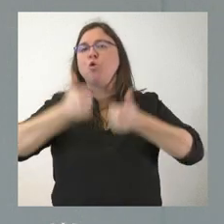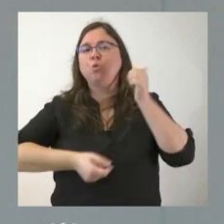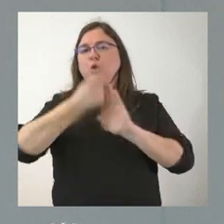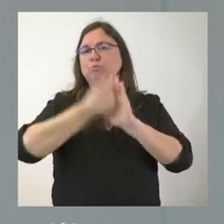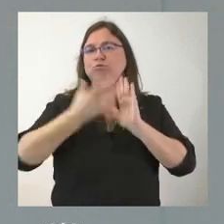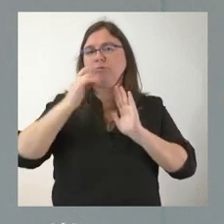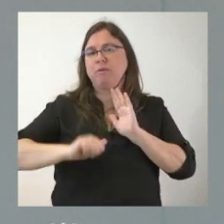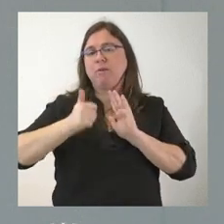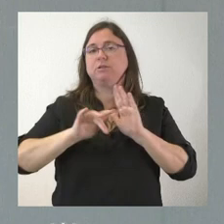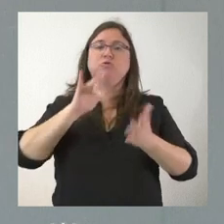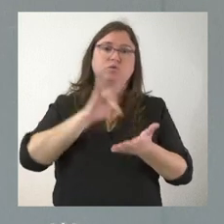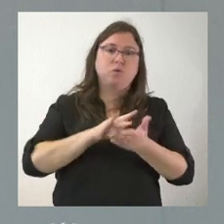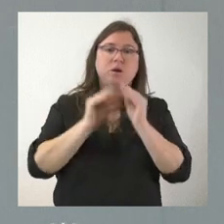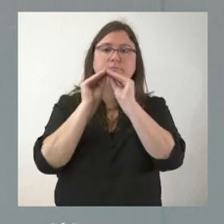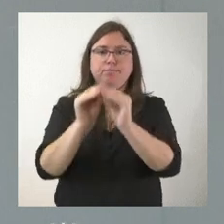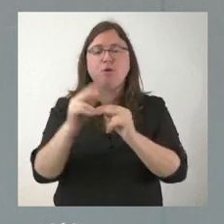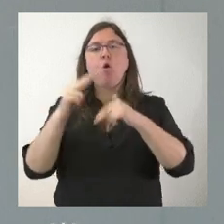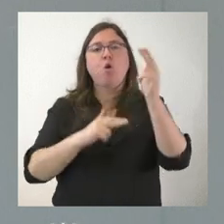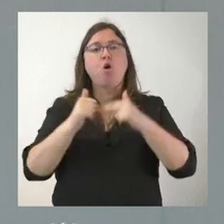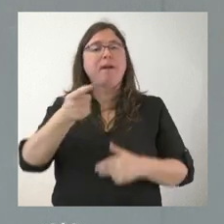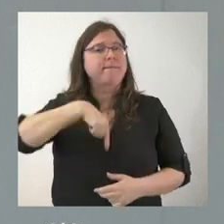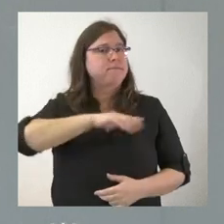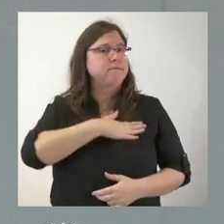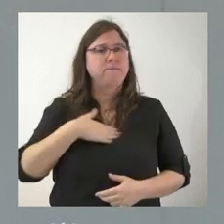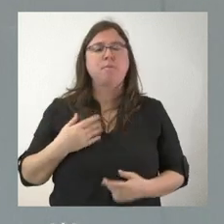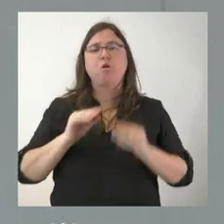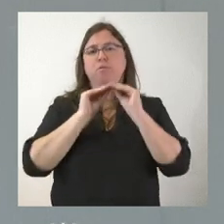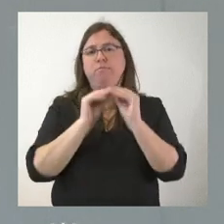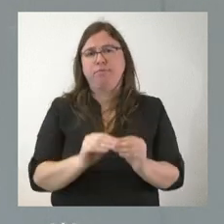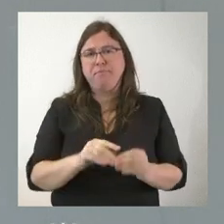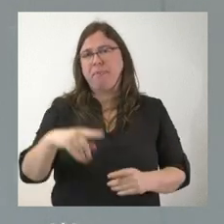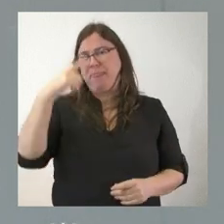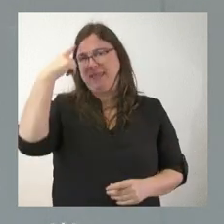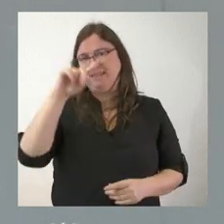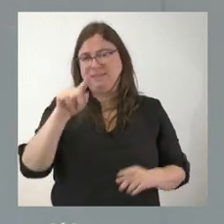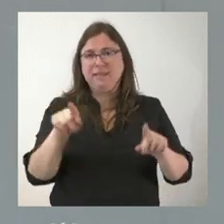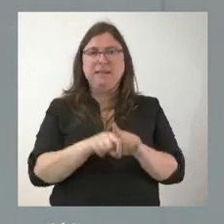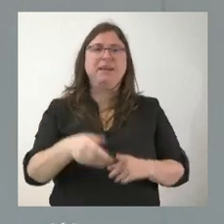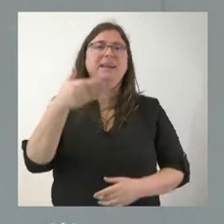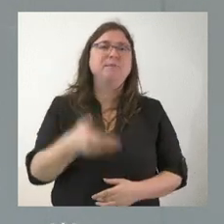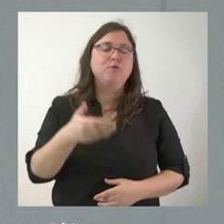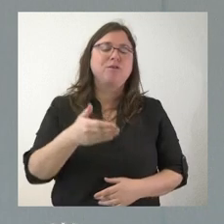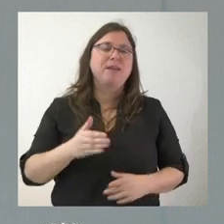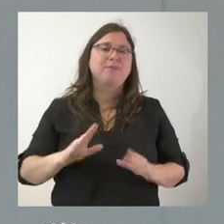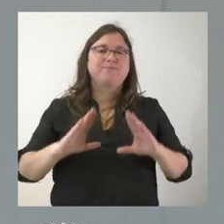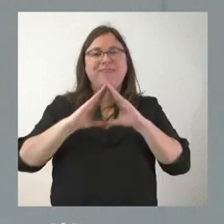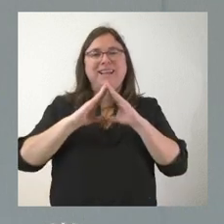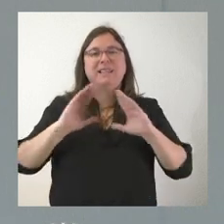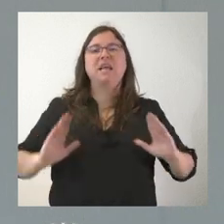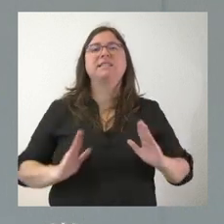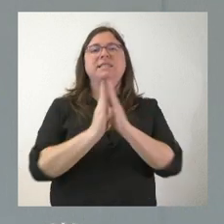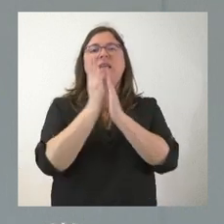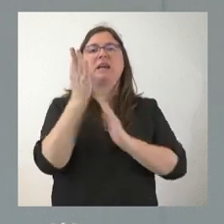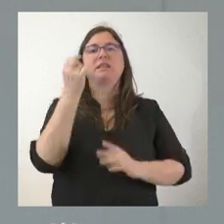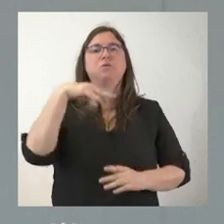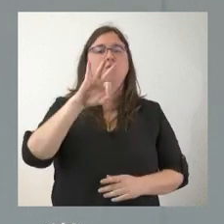que procederá realización de las obras Nuestro objetivo es llevarlo a cabo sabemos la importancia de la ermita de San saturio y lo sabemos muy especialmente